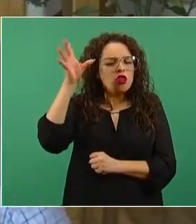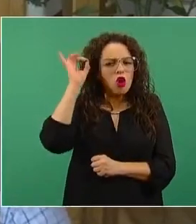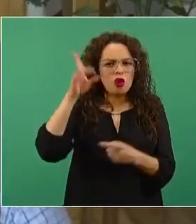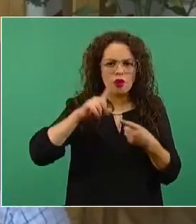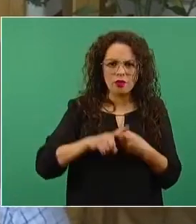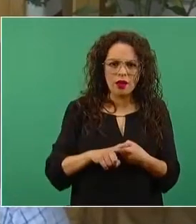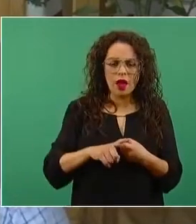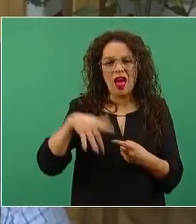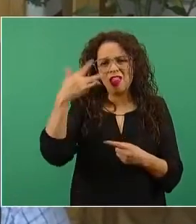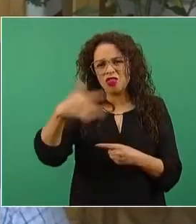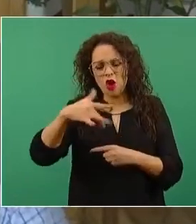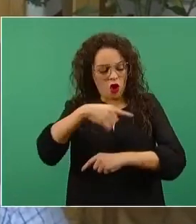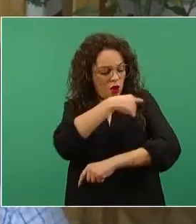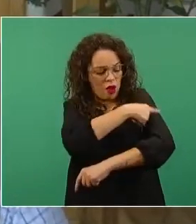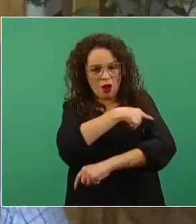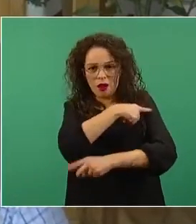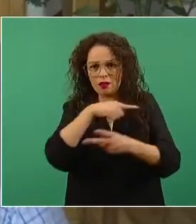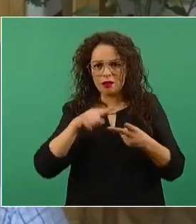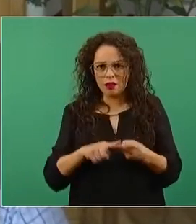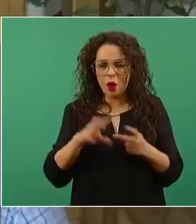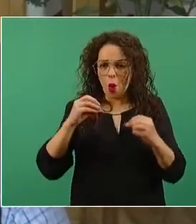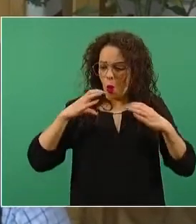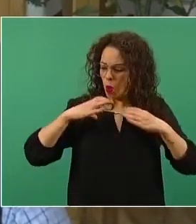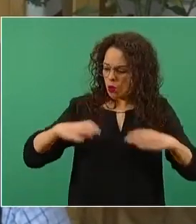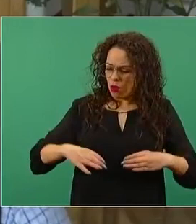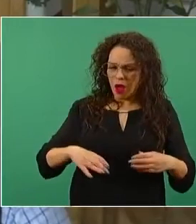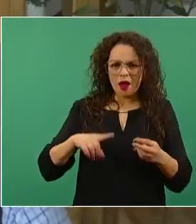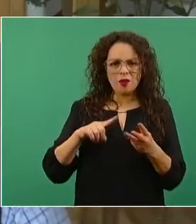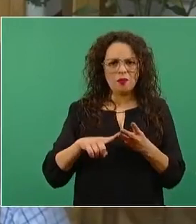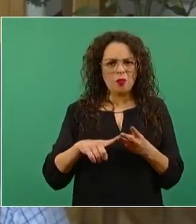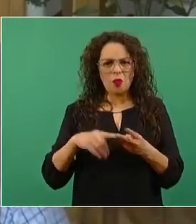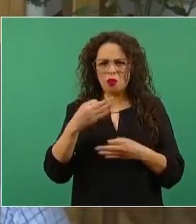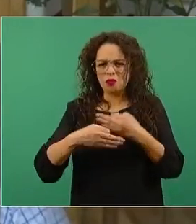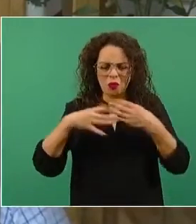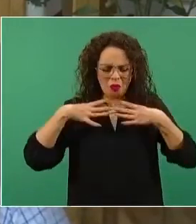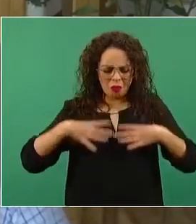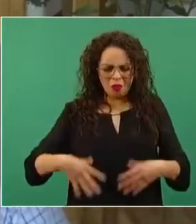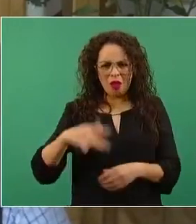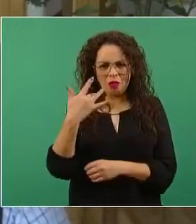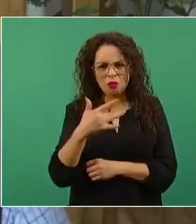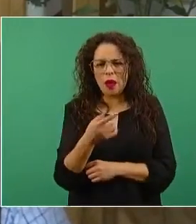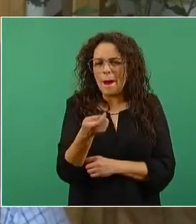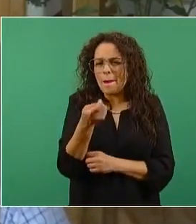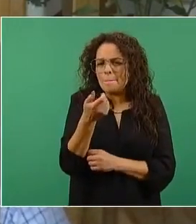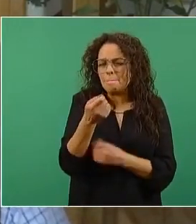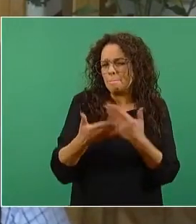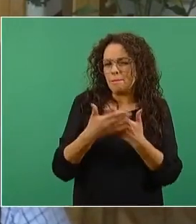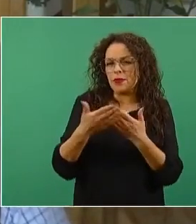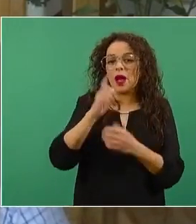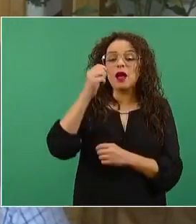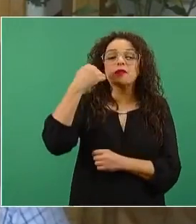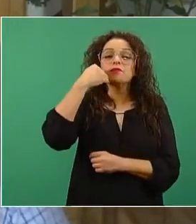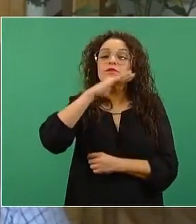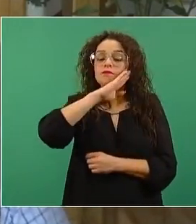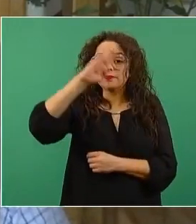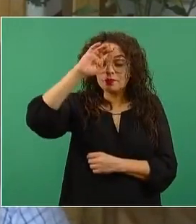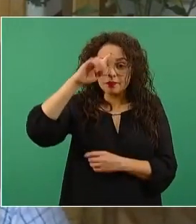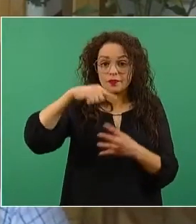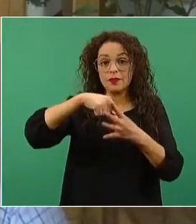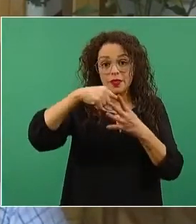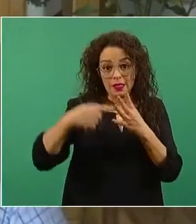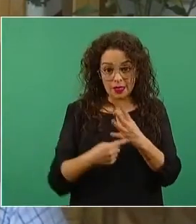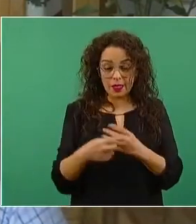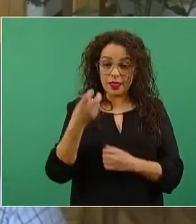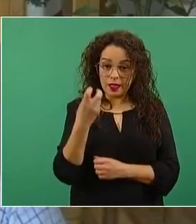tal, el dolor general de cuerpo, etcétera, un poco la febrícula, también. Entonces son eventos que